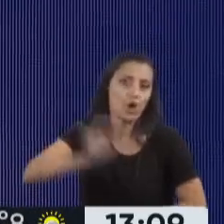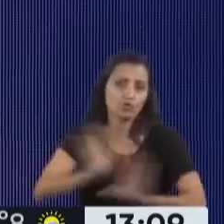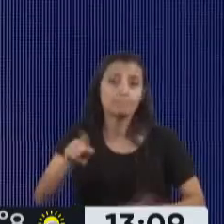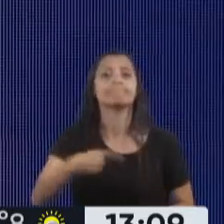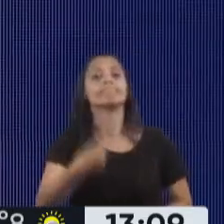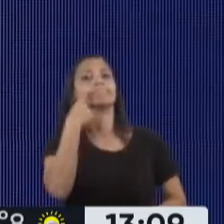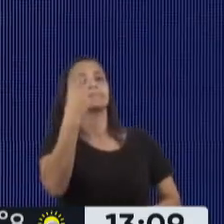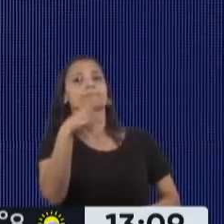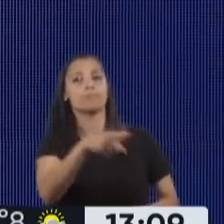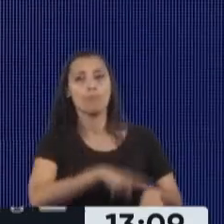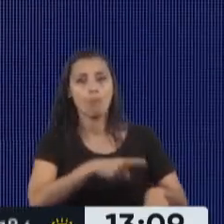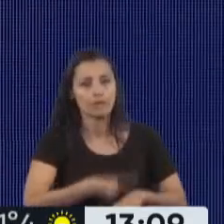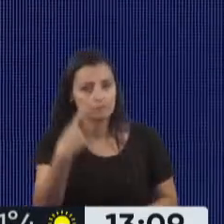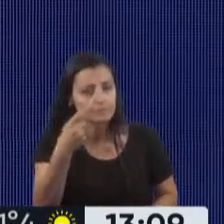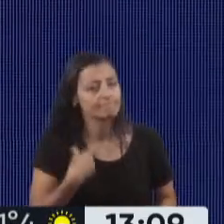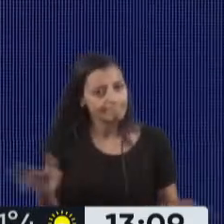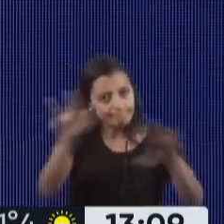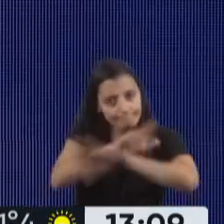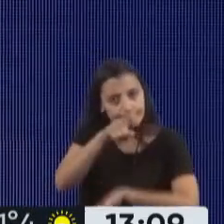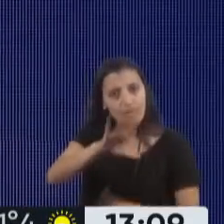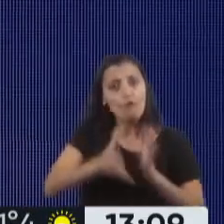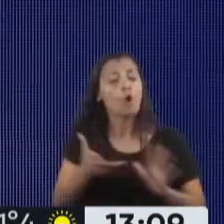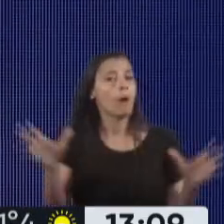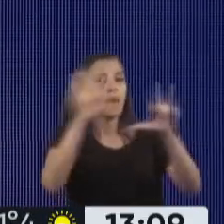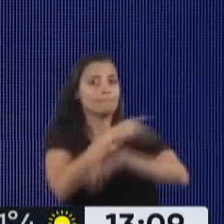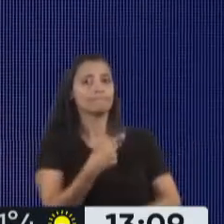nos dimos cuenta es que estábamos equivocados con ese esquema.